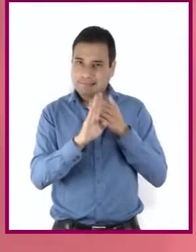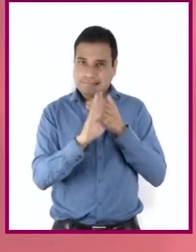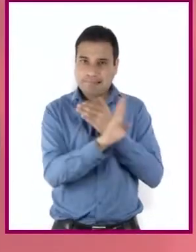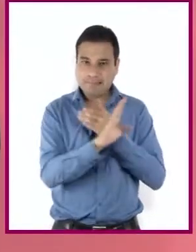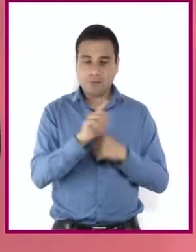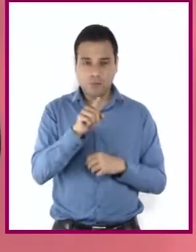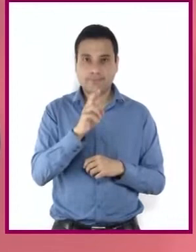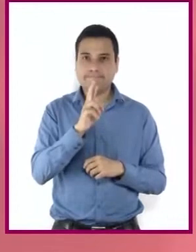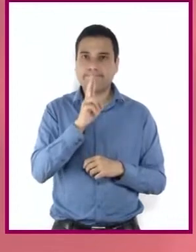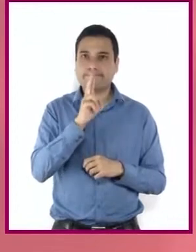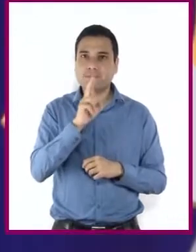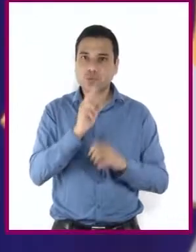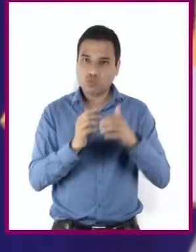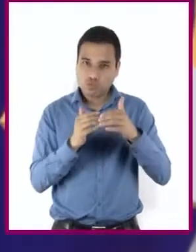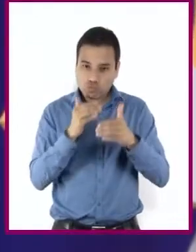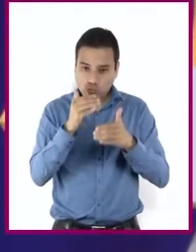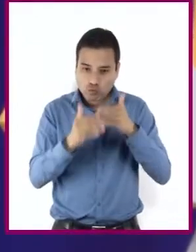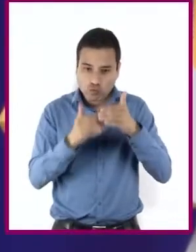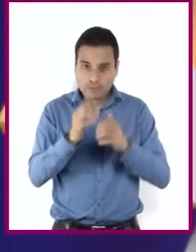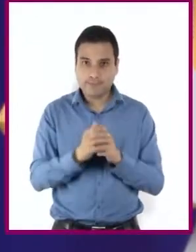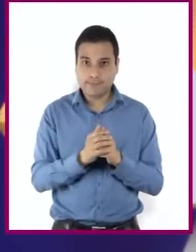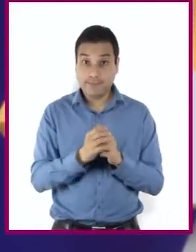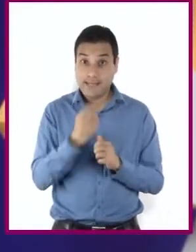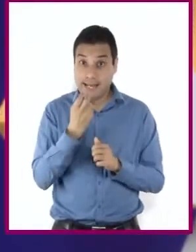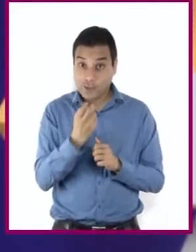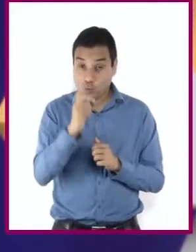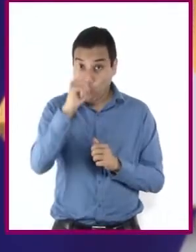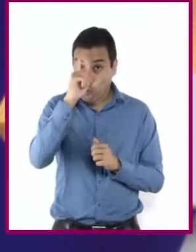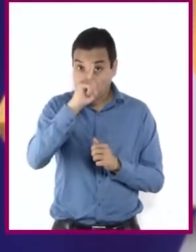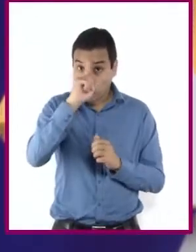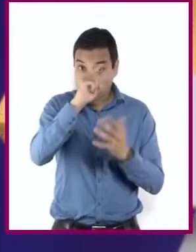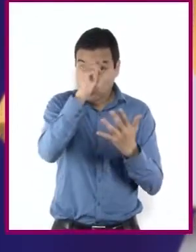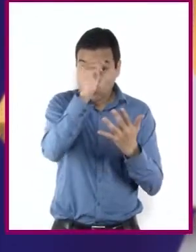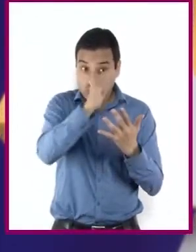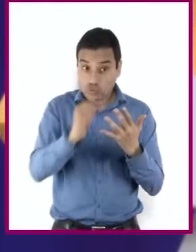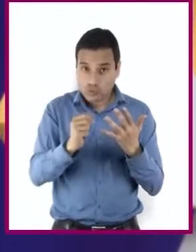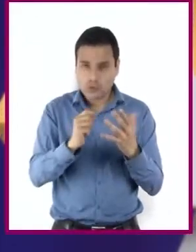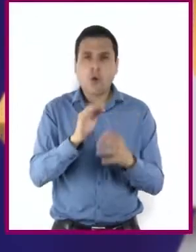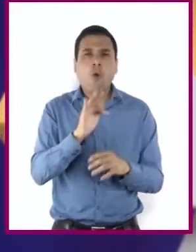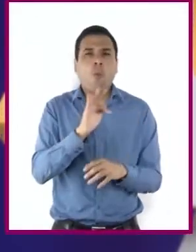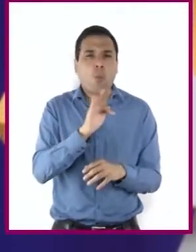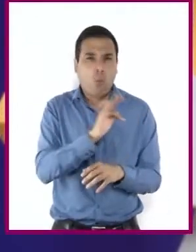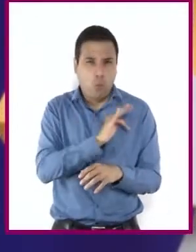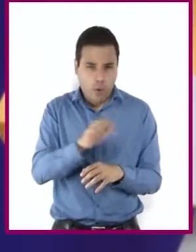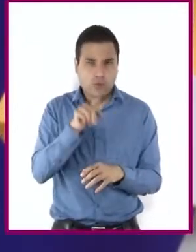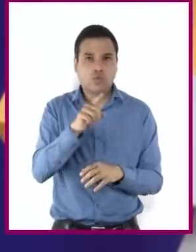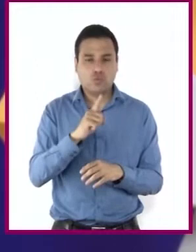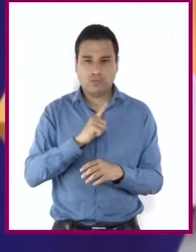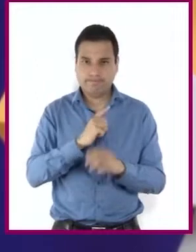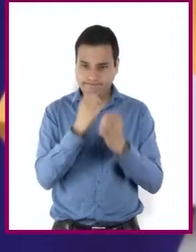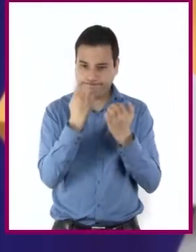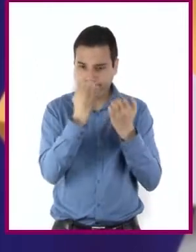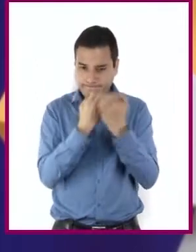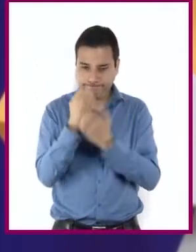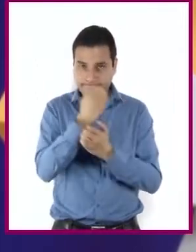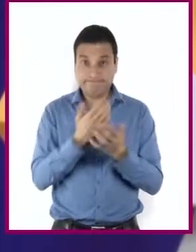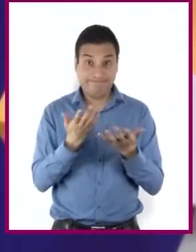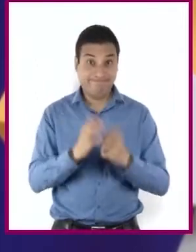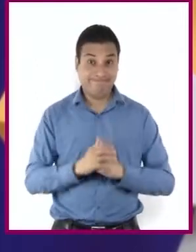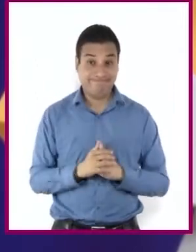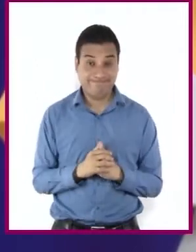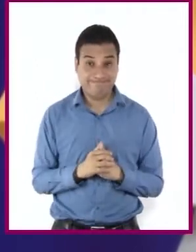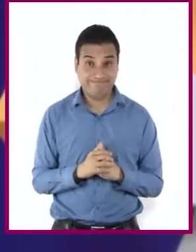desempeño. Estos puntos que proponemos son solo una forma en la que se puede llevar a cabo la autoevaluación, es